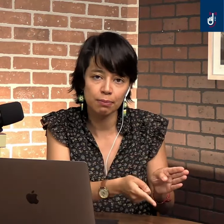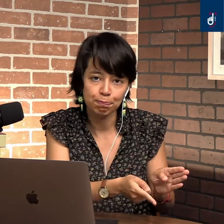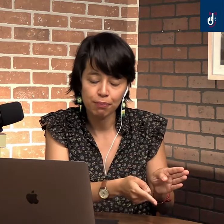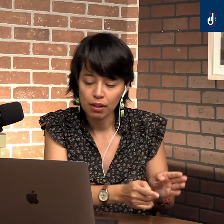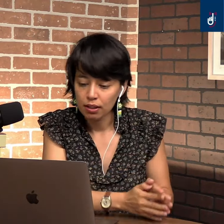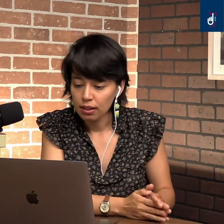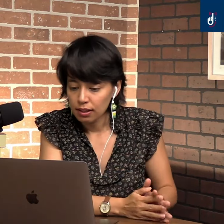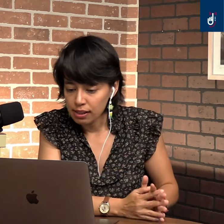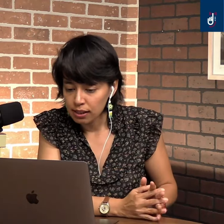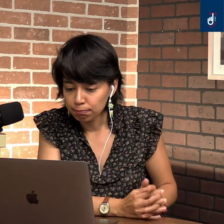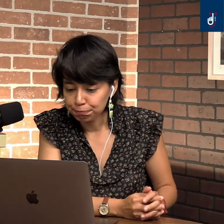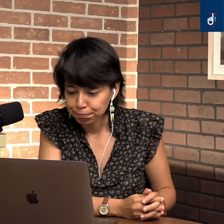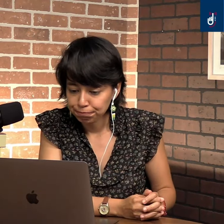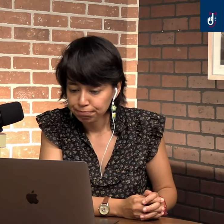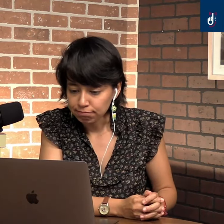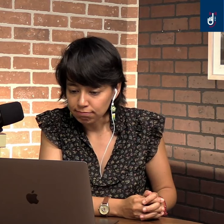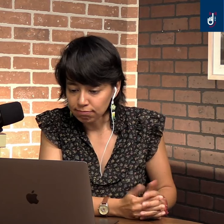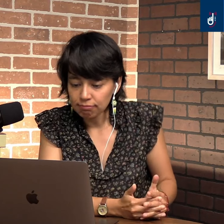saltaban.